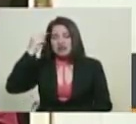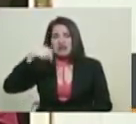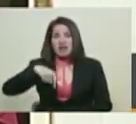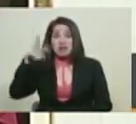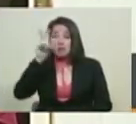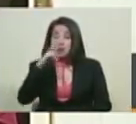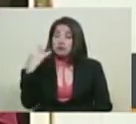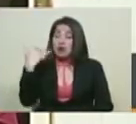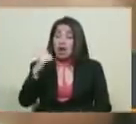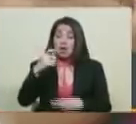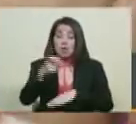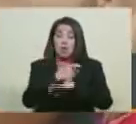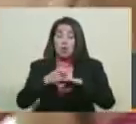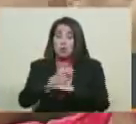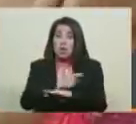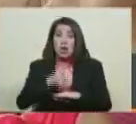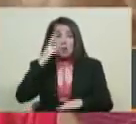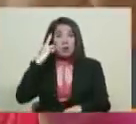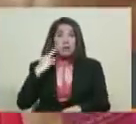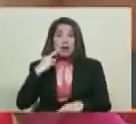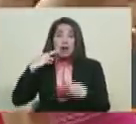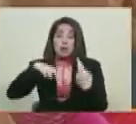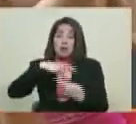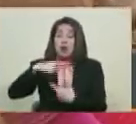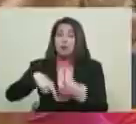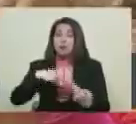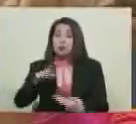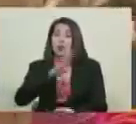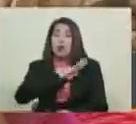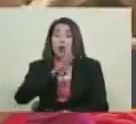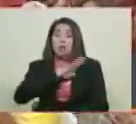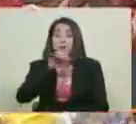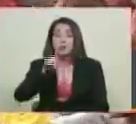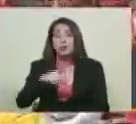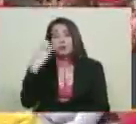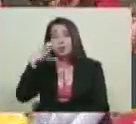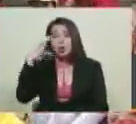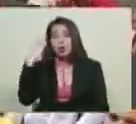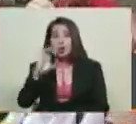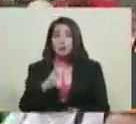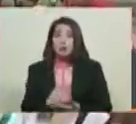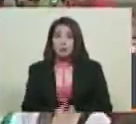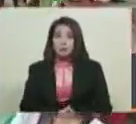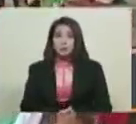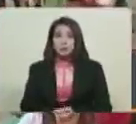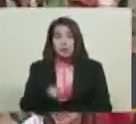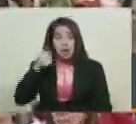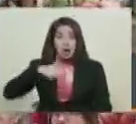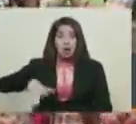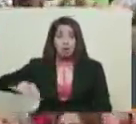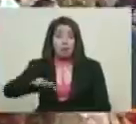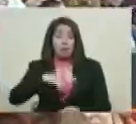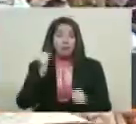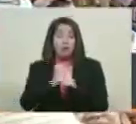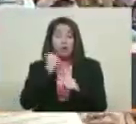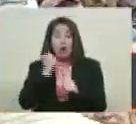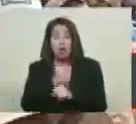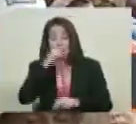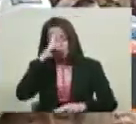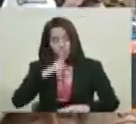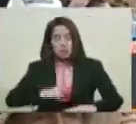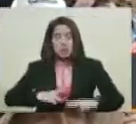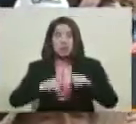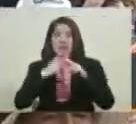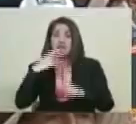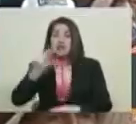gobierno bolivariano que le pertenece también a ellos. Al pueblo humilde, trabajador, al verdadero